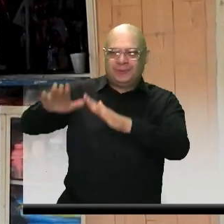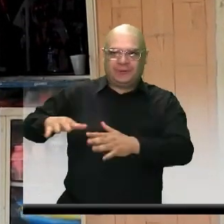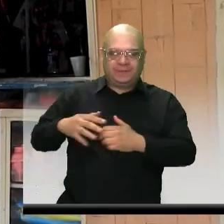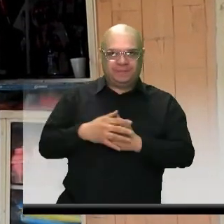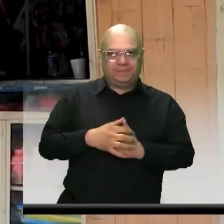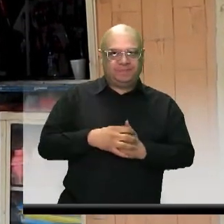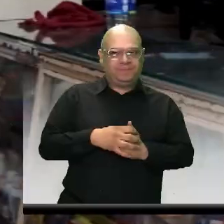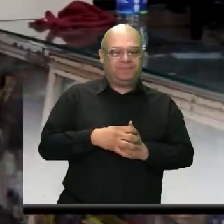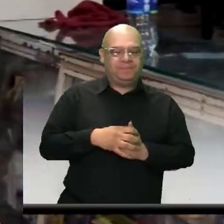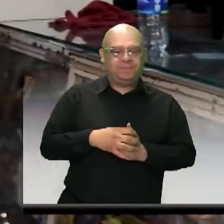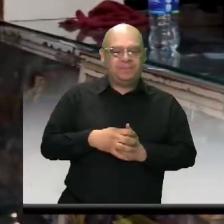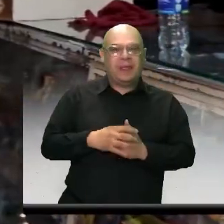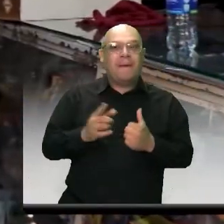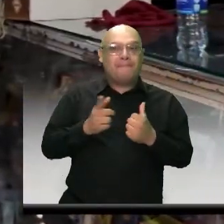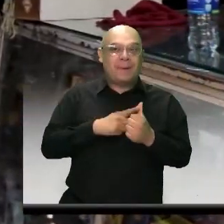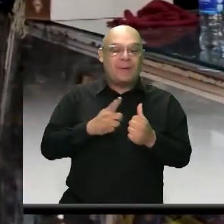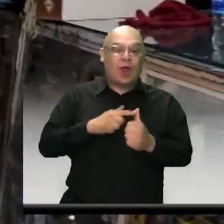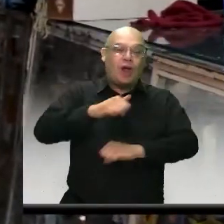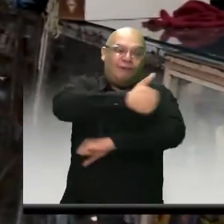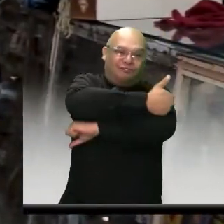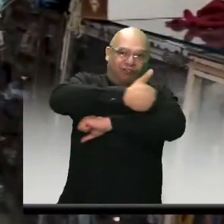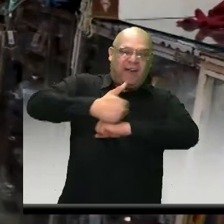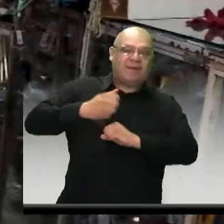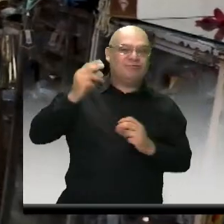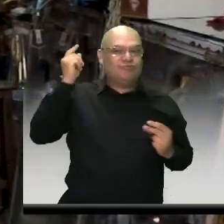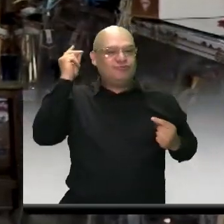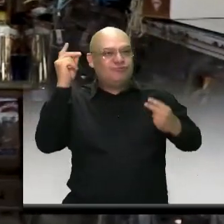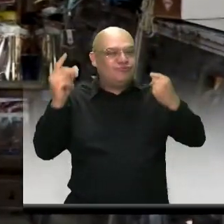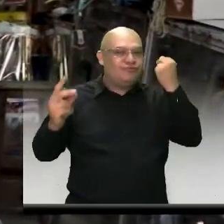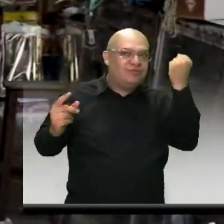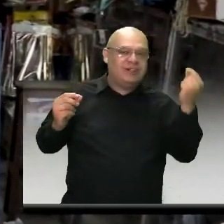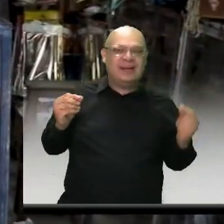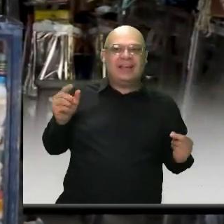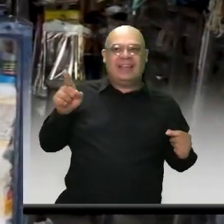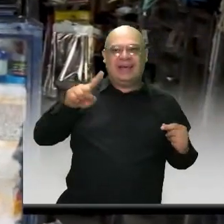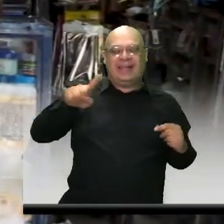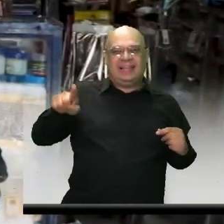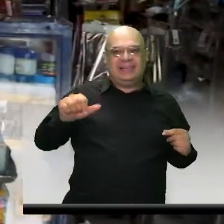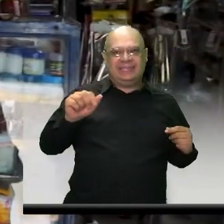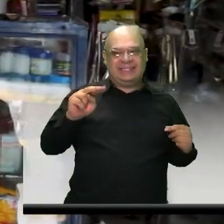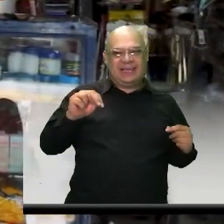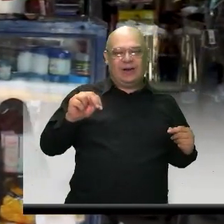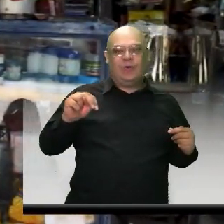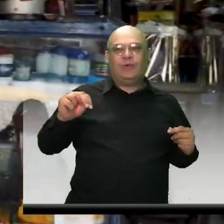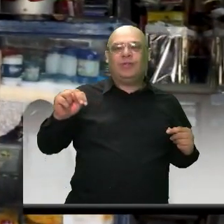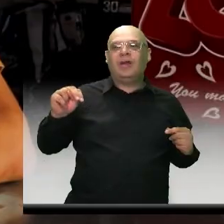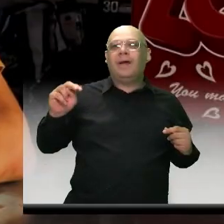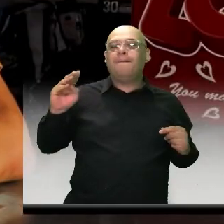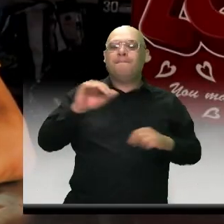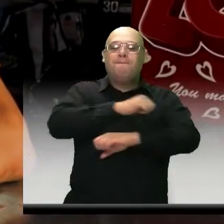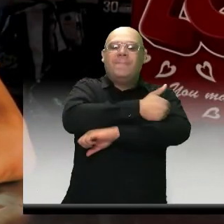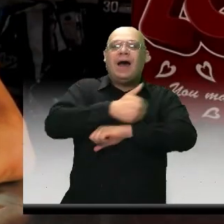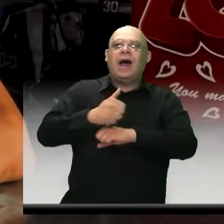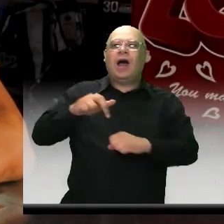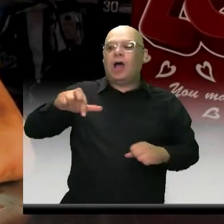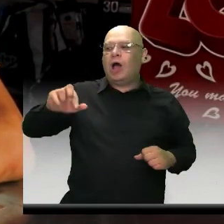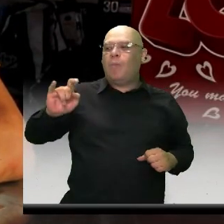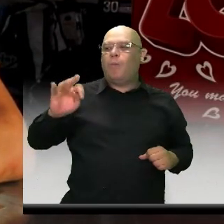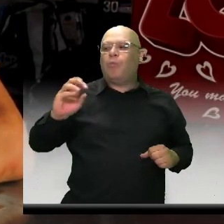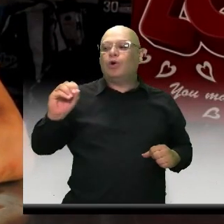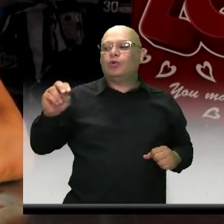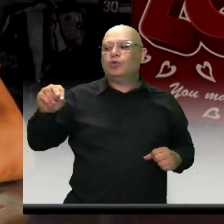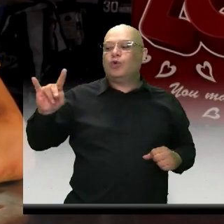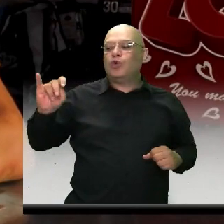había un bar. Se llamaba Salón Bar Puerto Nuevo. Acá enseguida estaba la estación